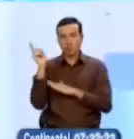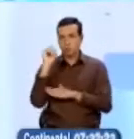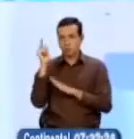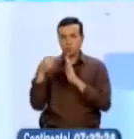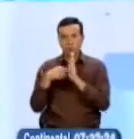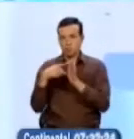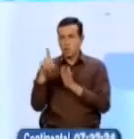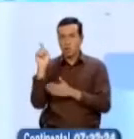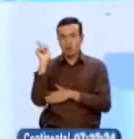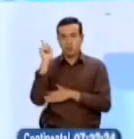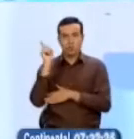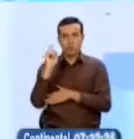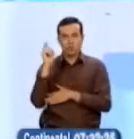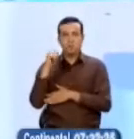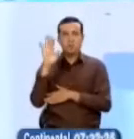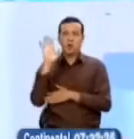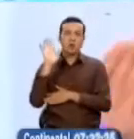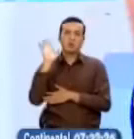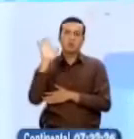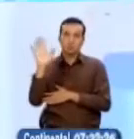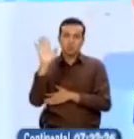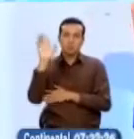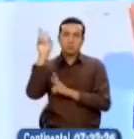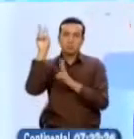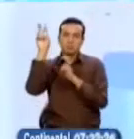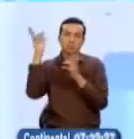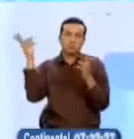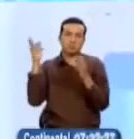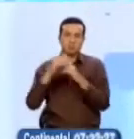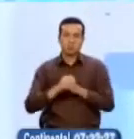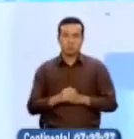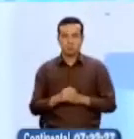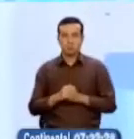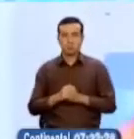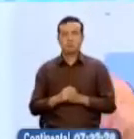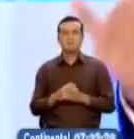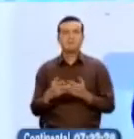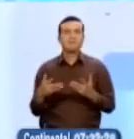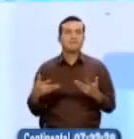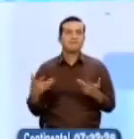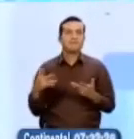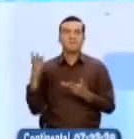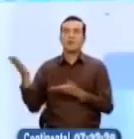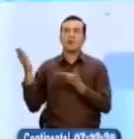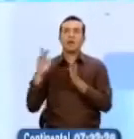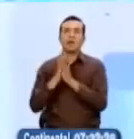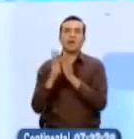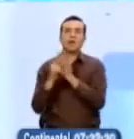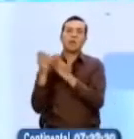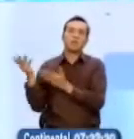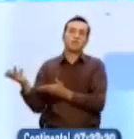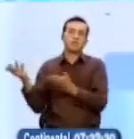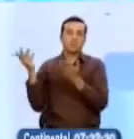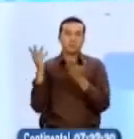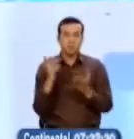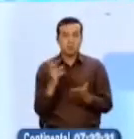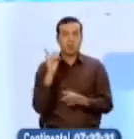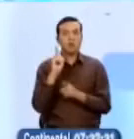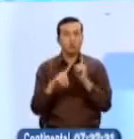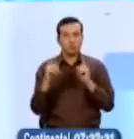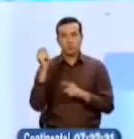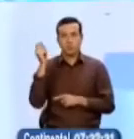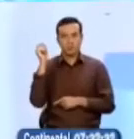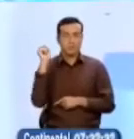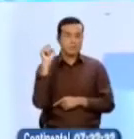no los pagan sino por el costo de de traer esos libros en ocasiones